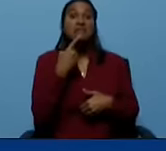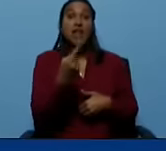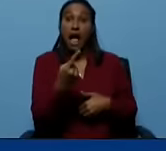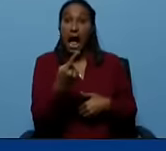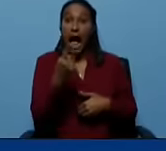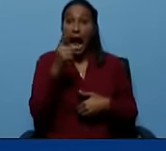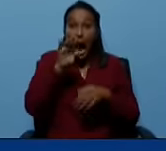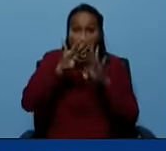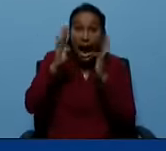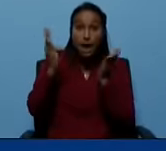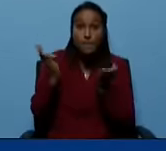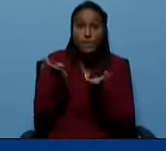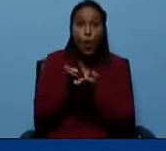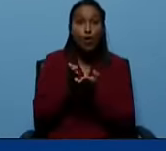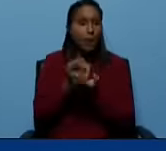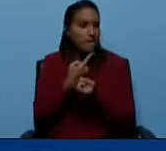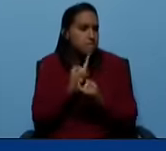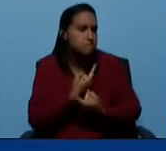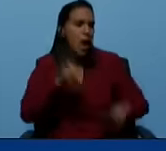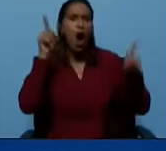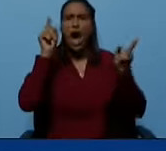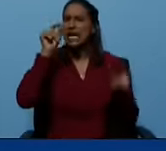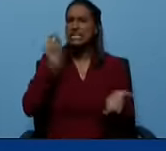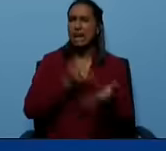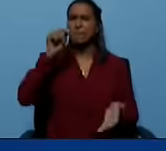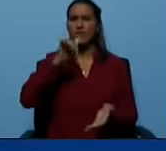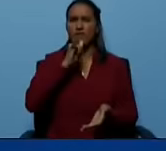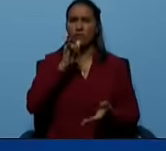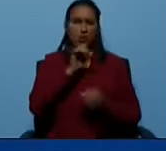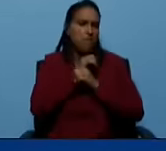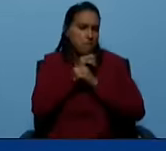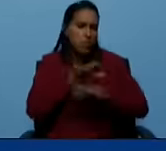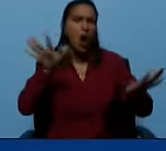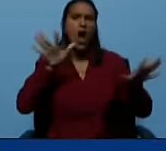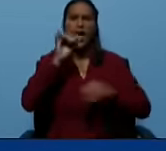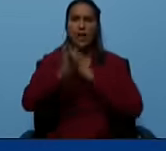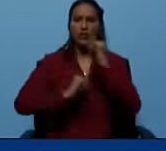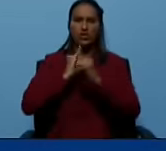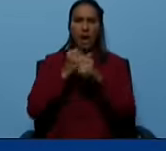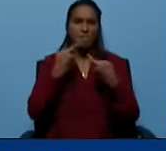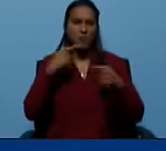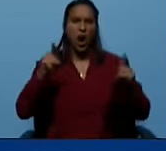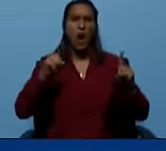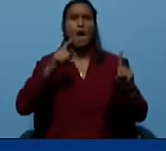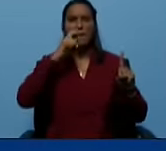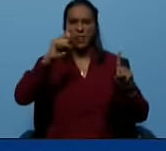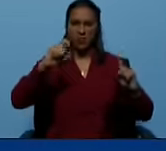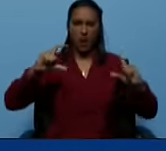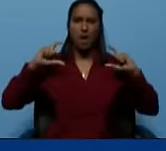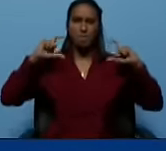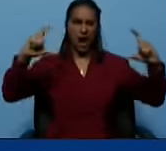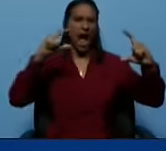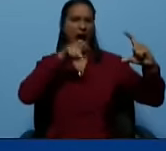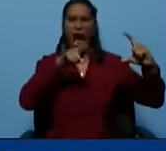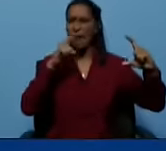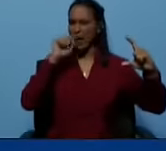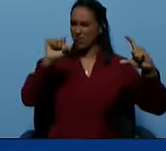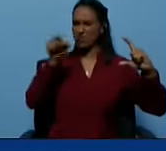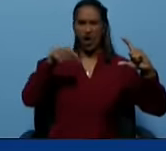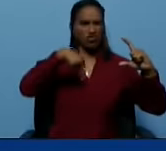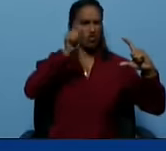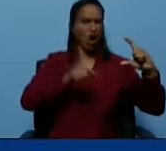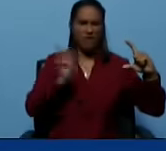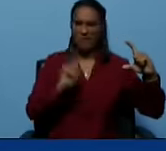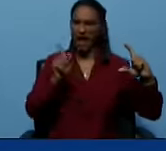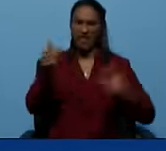noticia? Cancillerías de distintos países hubieran sacado comunicados. Maduro, no firmaste, Maduro. ¿Qué te pasa,